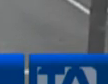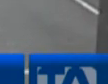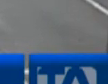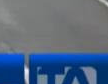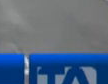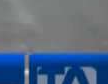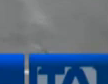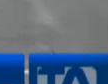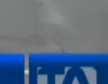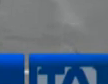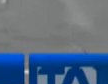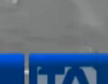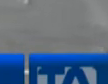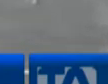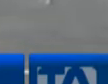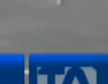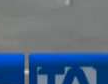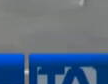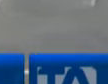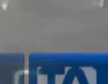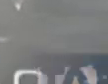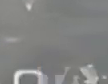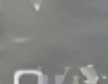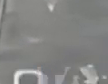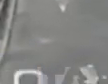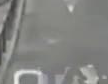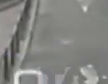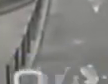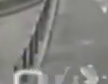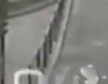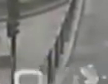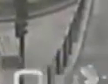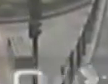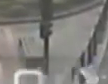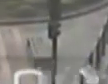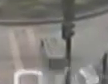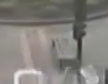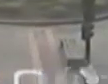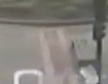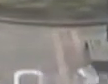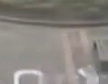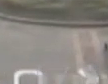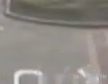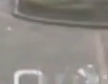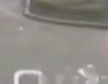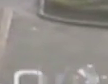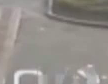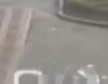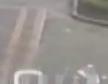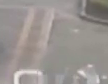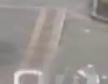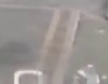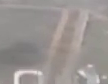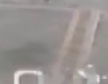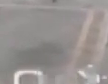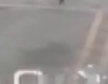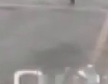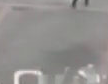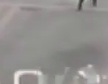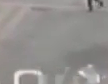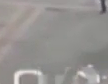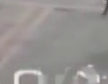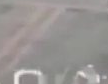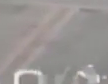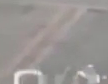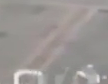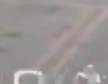una mínima de 5 grados centígrados. Hoy día frío, pese a que tuvimos días que parecían que ya estábamos en el verano, Jorge. Pues parece